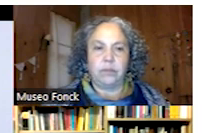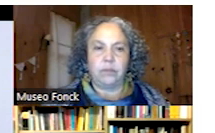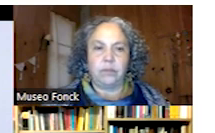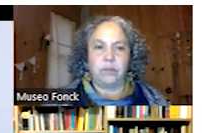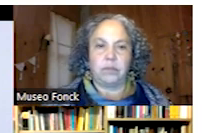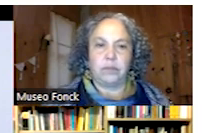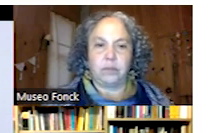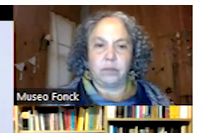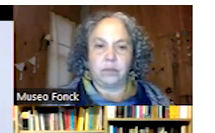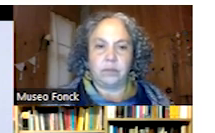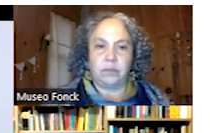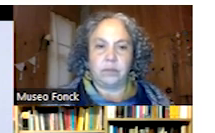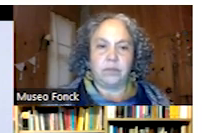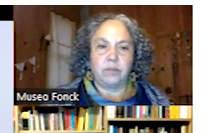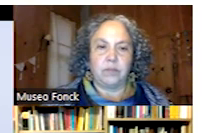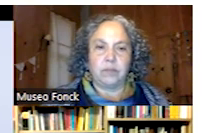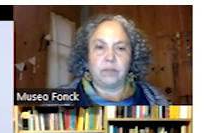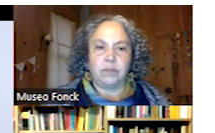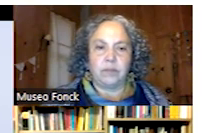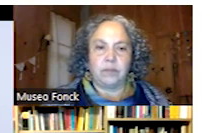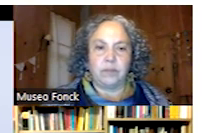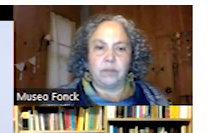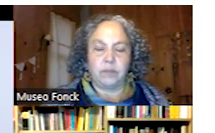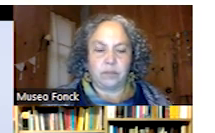estilo de vida, más bien costero,